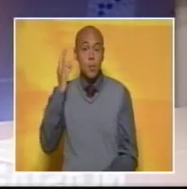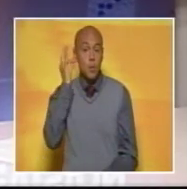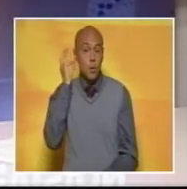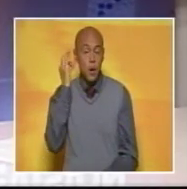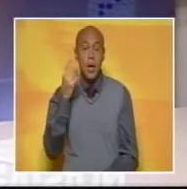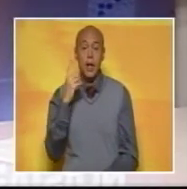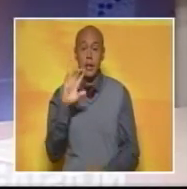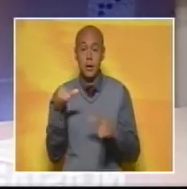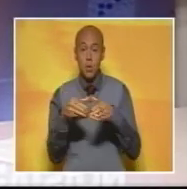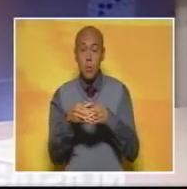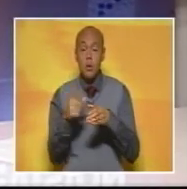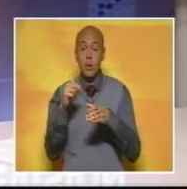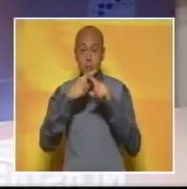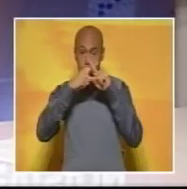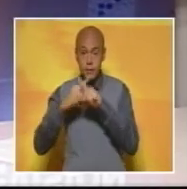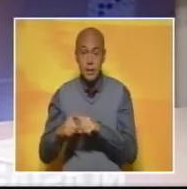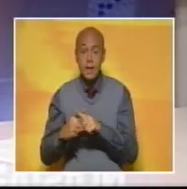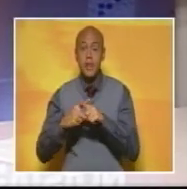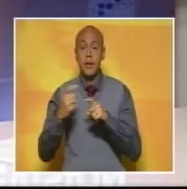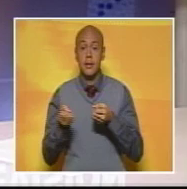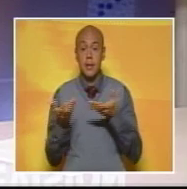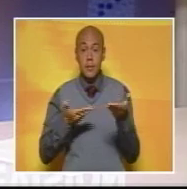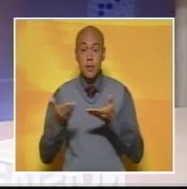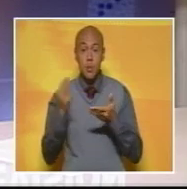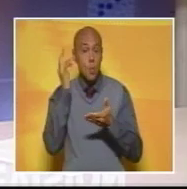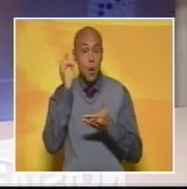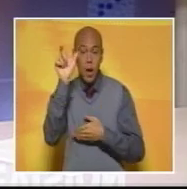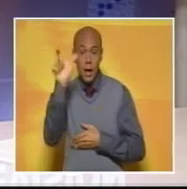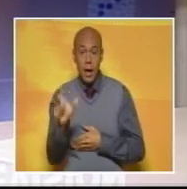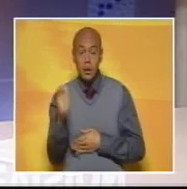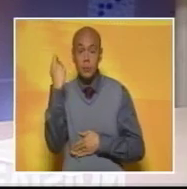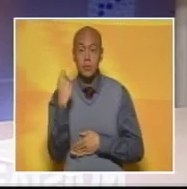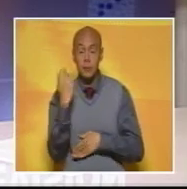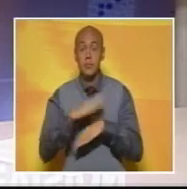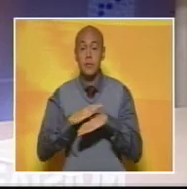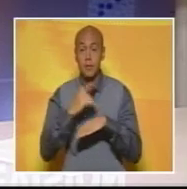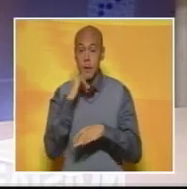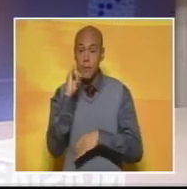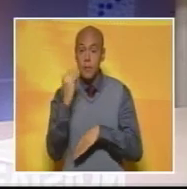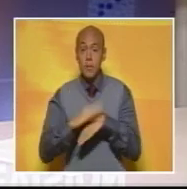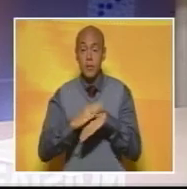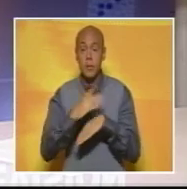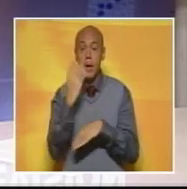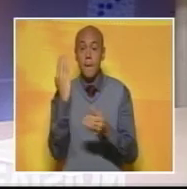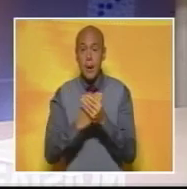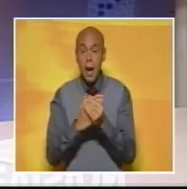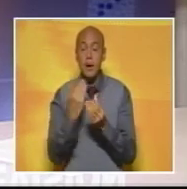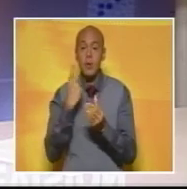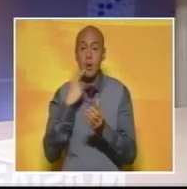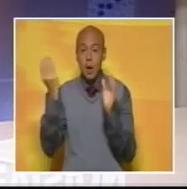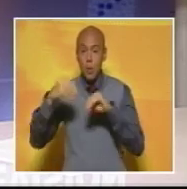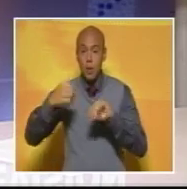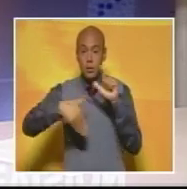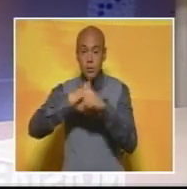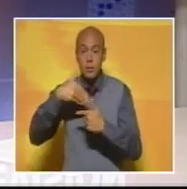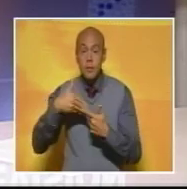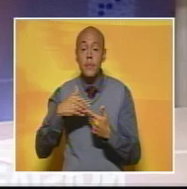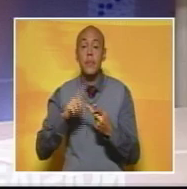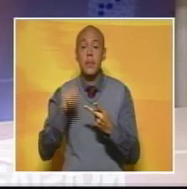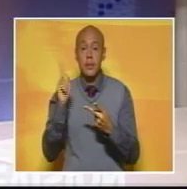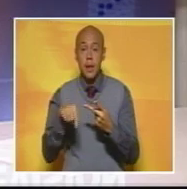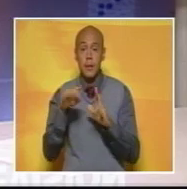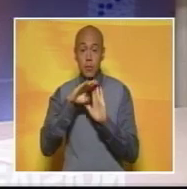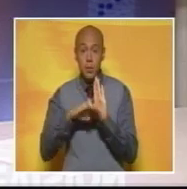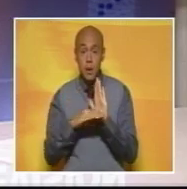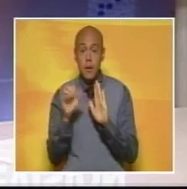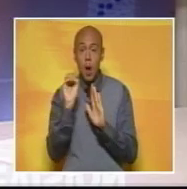Comisión de Administración y Servicios de la Asamblea Nacional, Nora Bracho, anunció un acuerdo con el Banco de Desarrollo de América Latina, CAF, y el Programa de